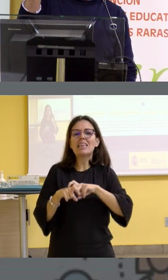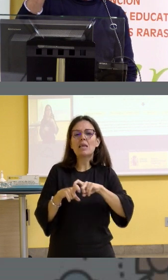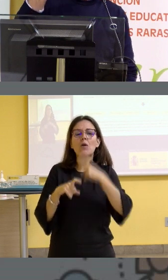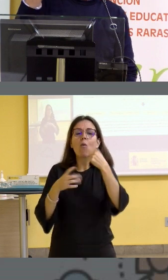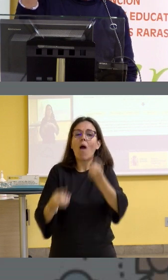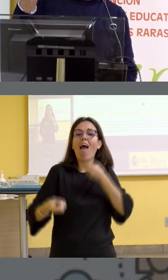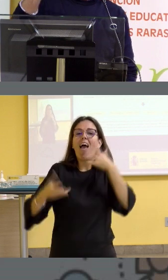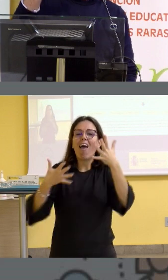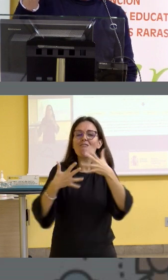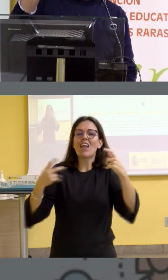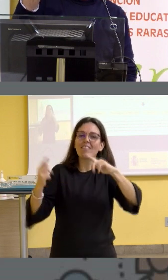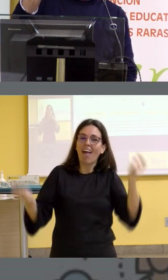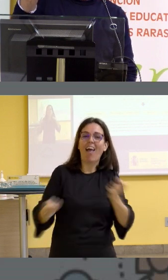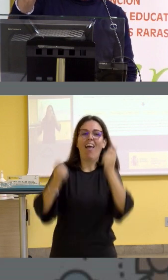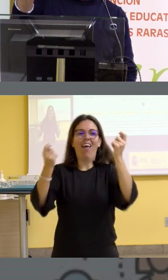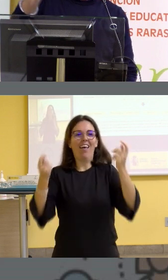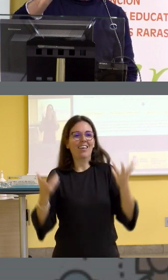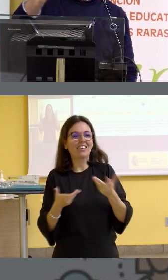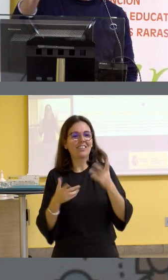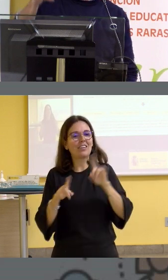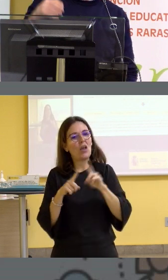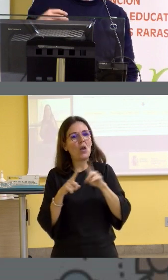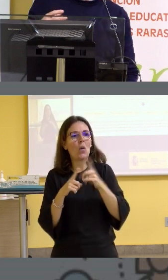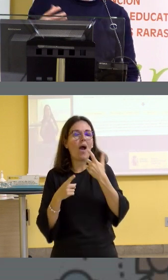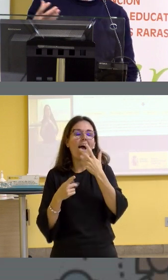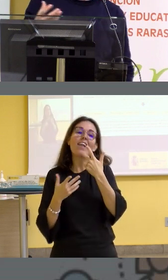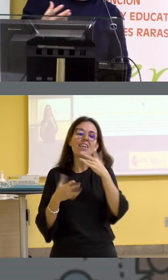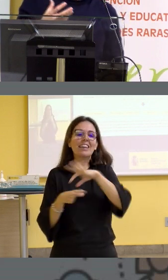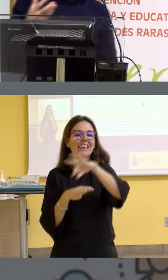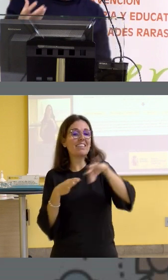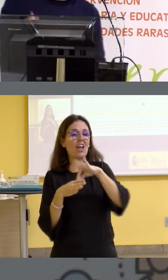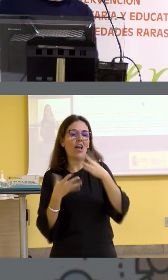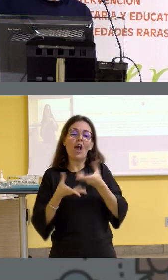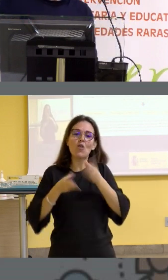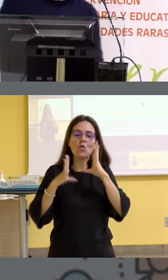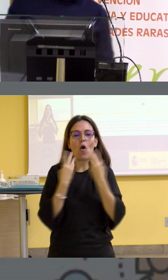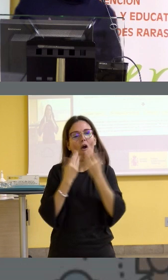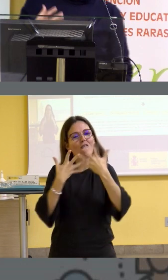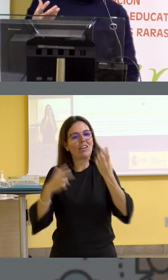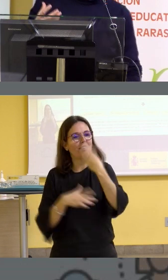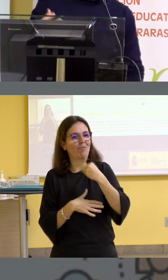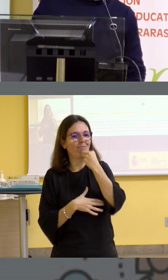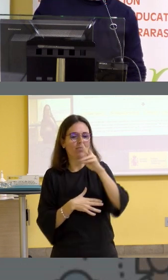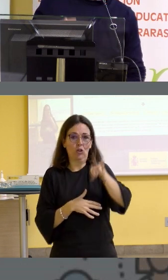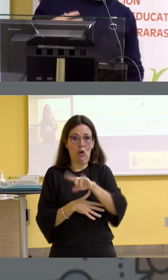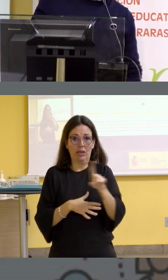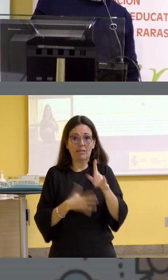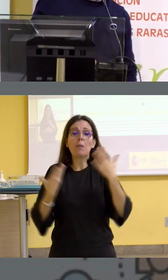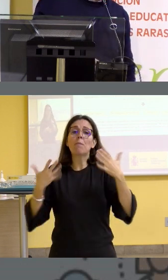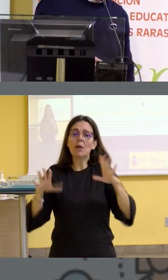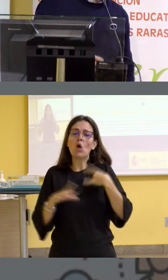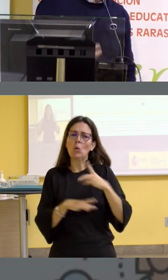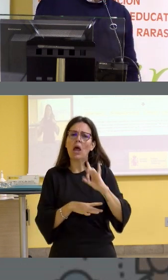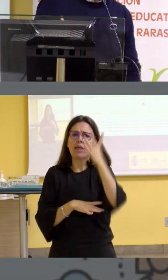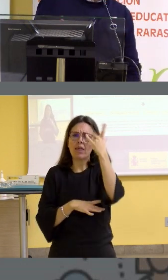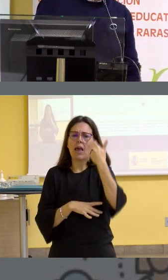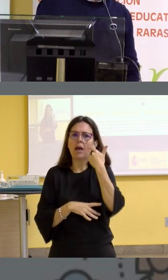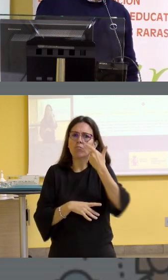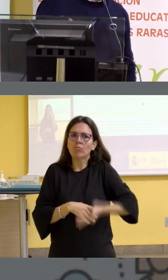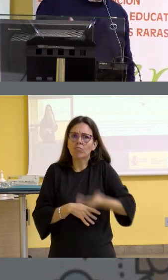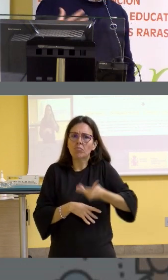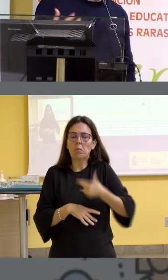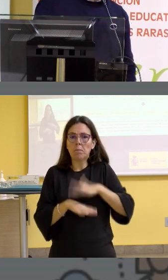soltar frasecitas tipo tazas de estas de desayuno con frases bonitas, ¿eh? O sea, jamás lo hago. Pero hay una idea que a mí me parece